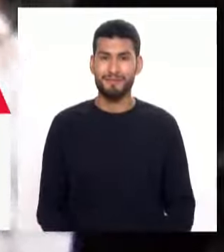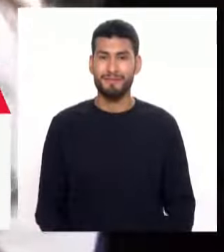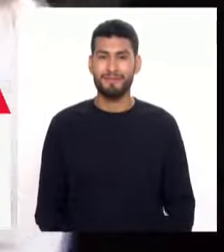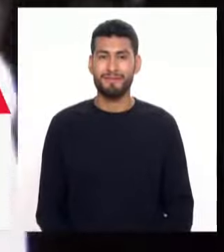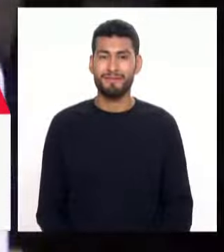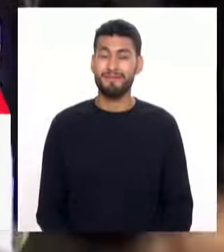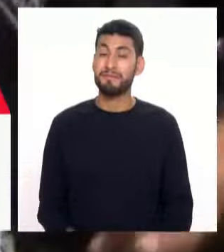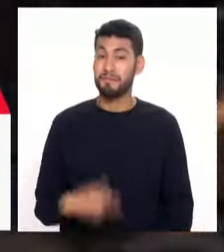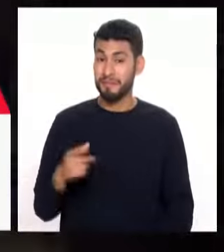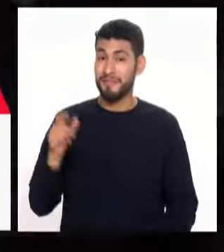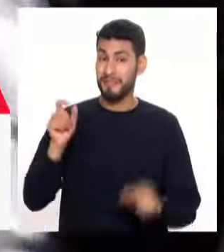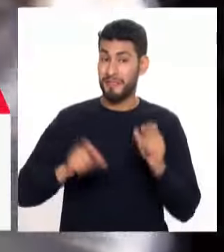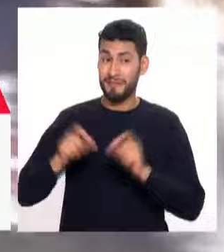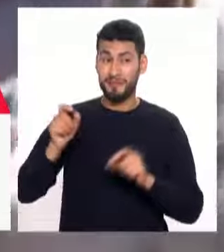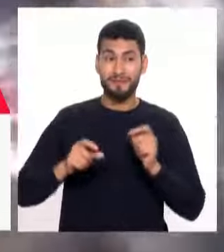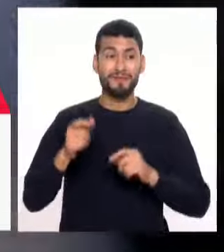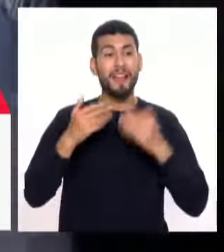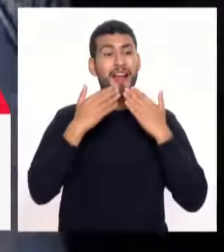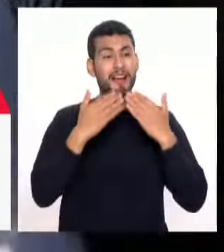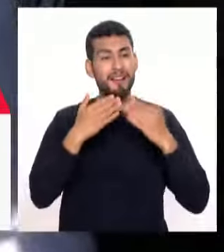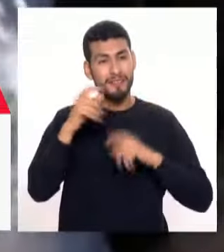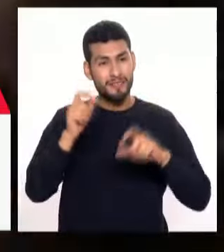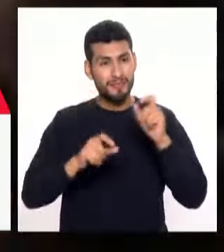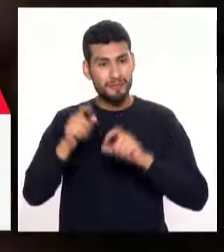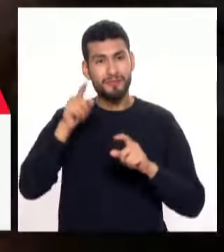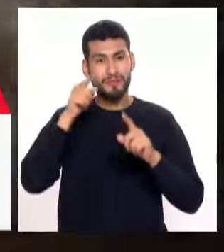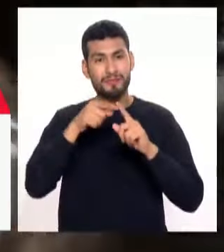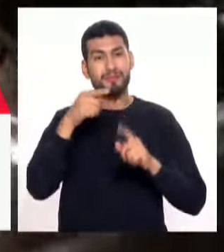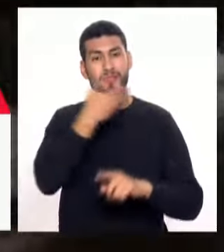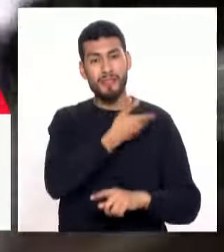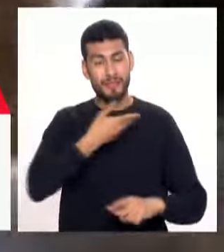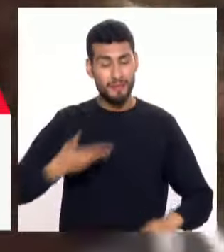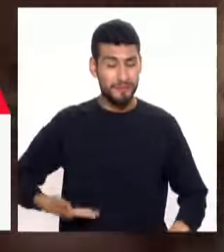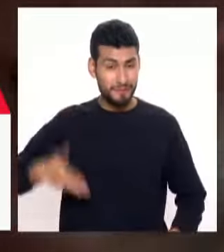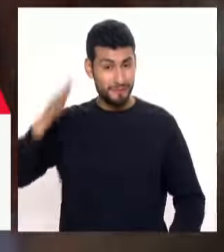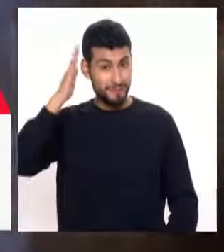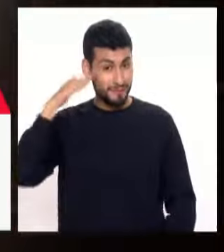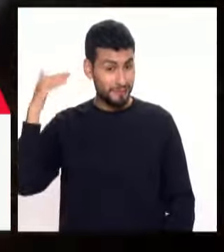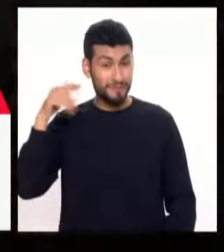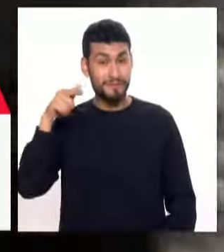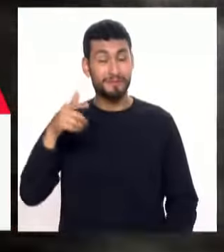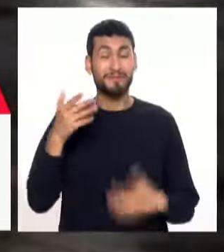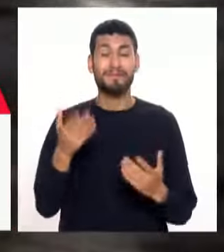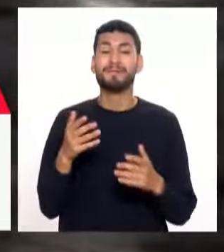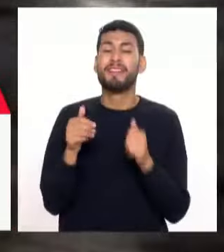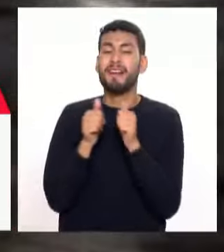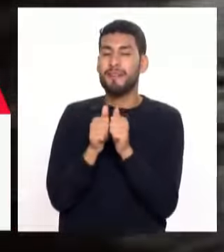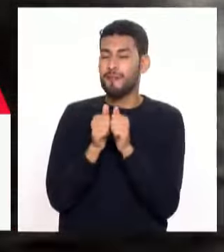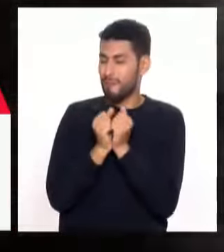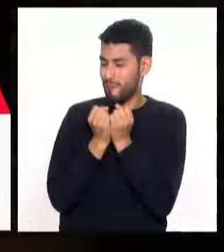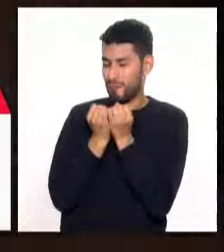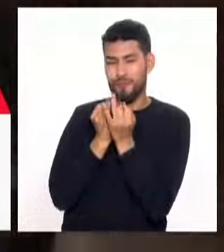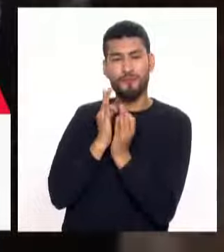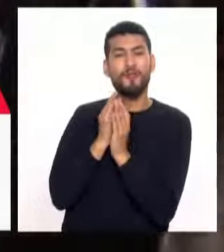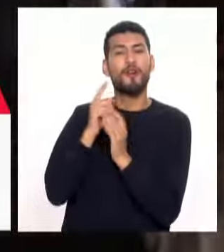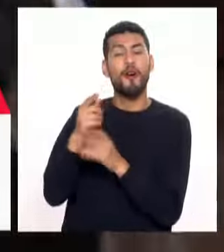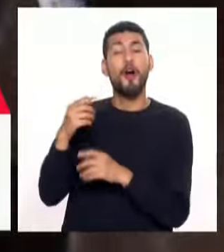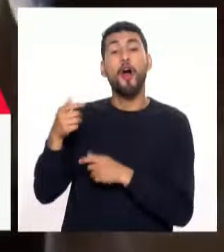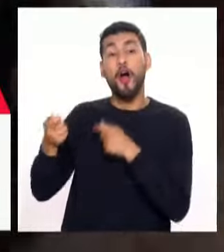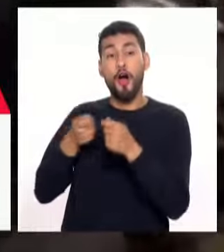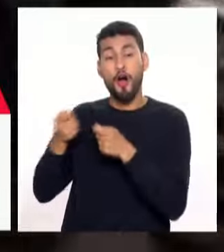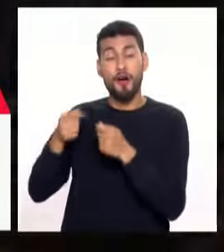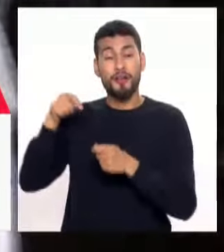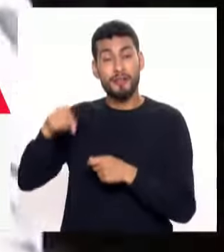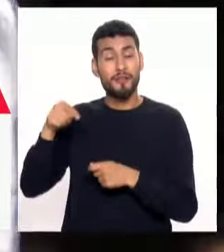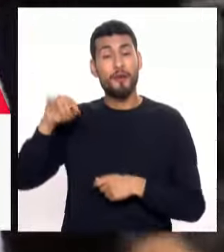Muchísimas gracias. Escuchamos el agradecimiento de la población hacia la presidenta Dina Boluarte, quien está acompañada por el gobernador